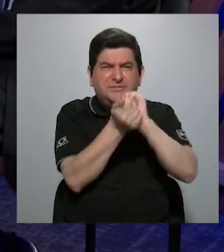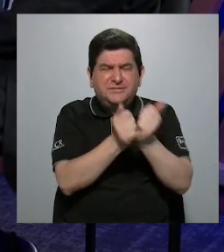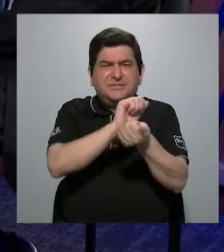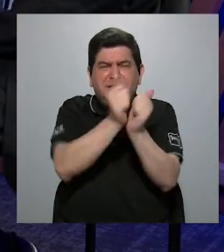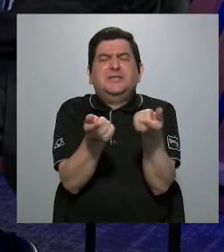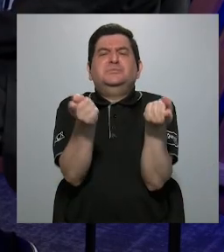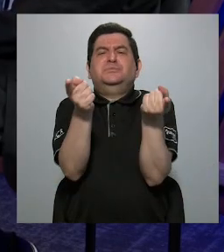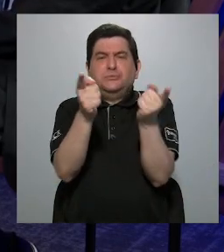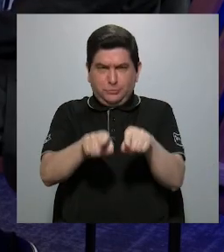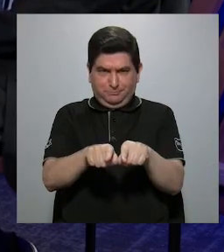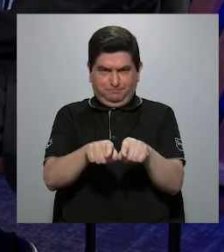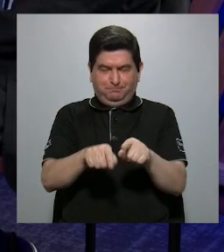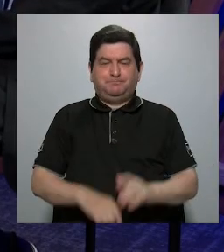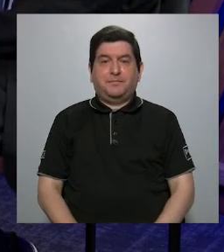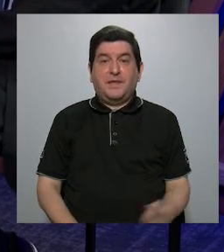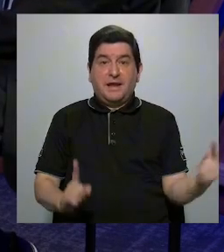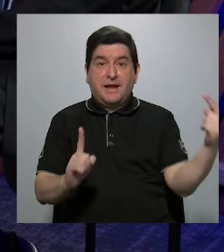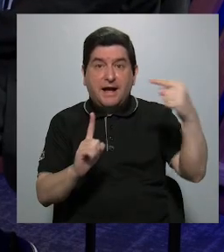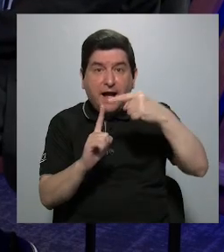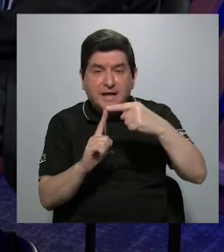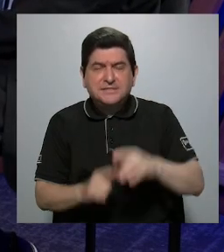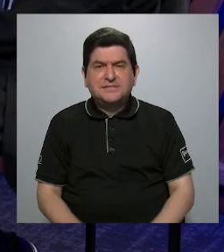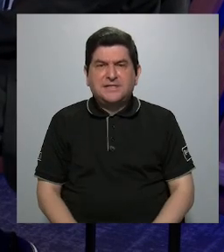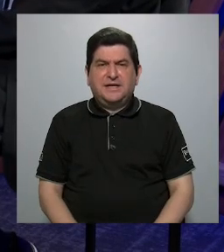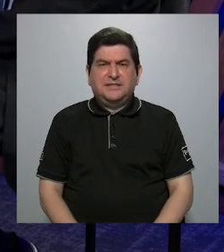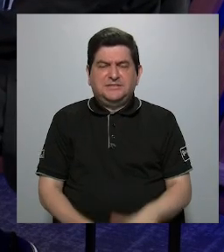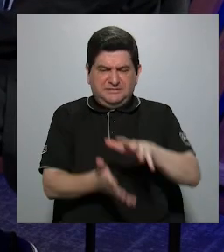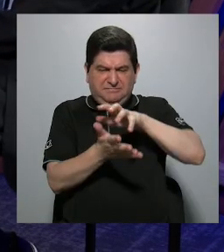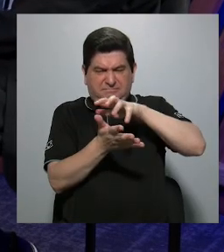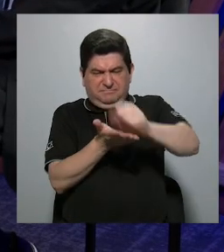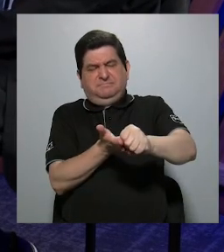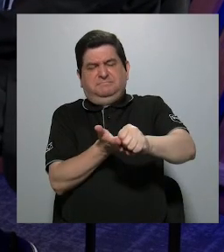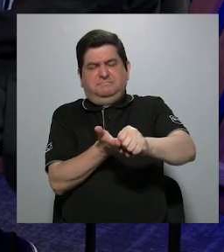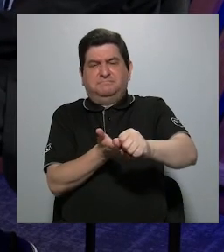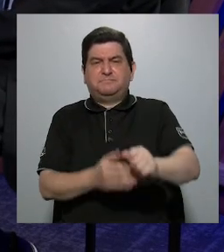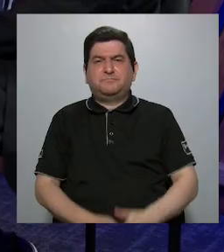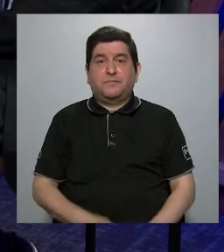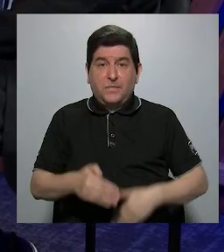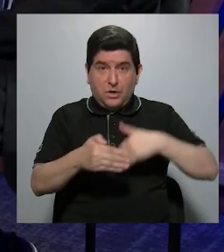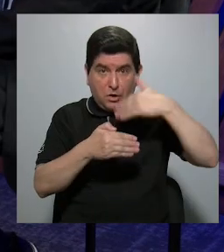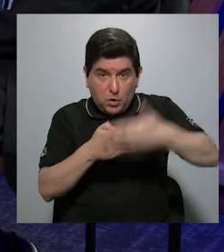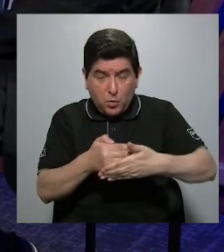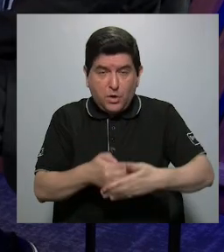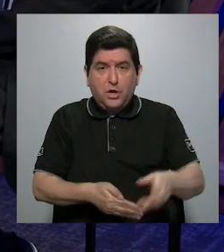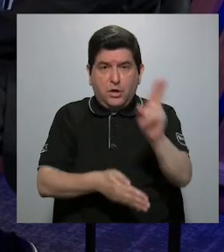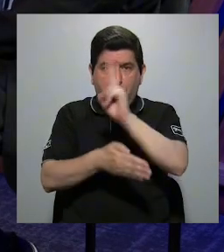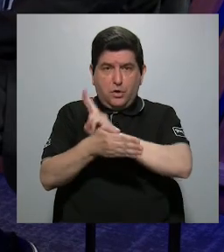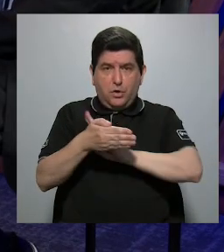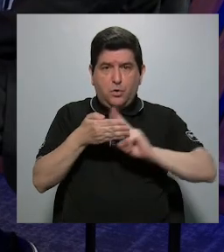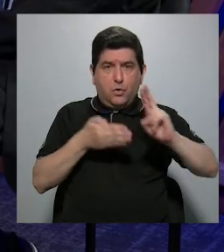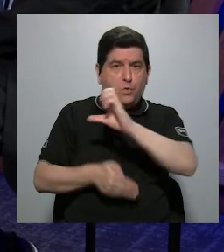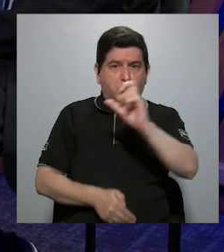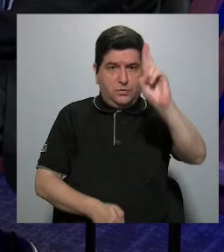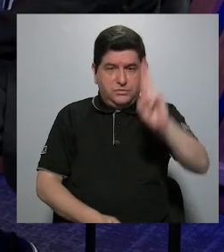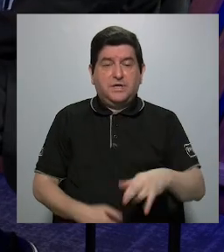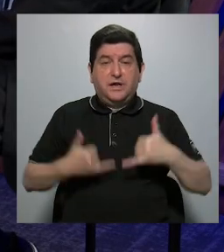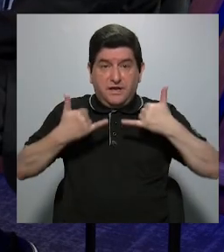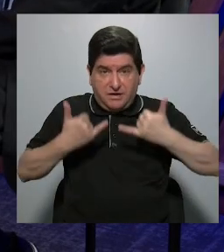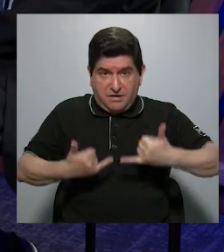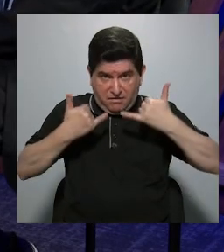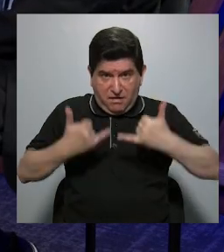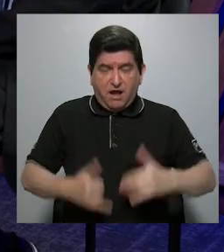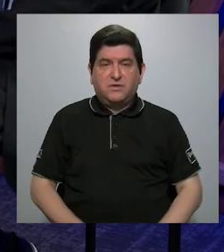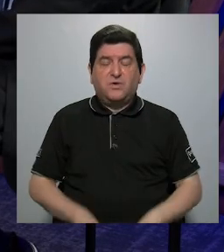sufrió algunas transformaciones hasta que fue derribado después de que la Universidad de Costa